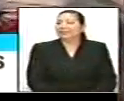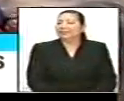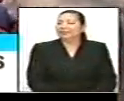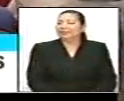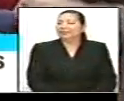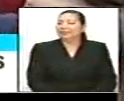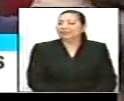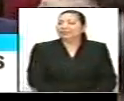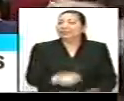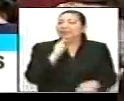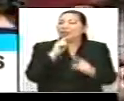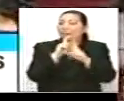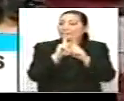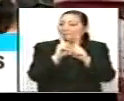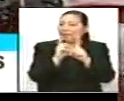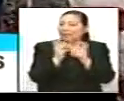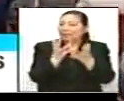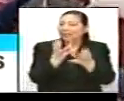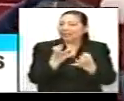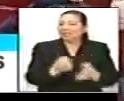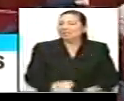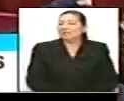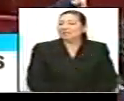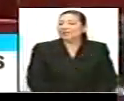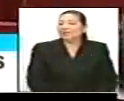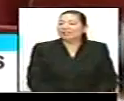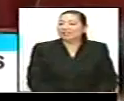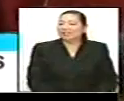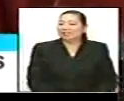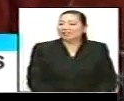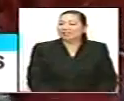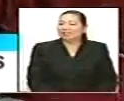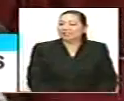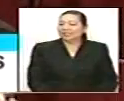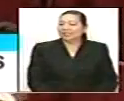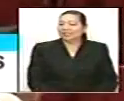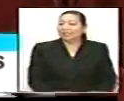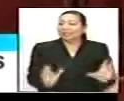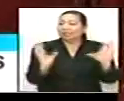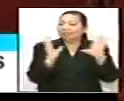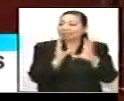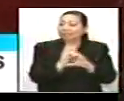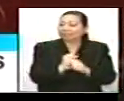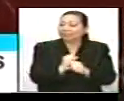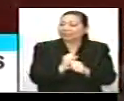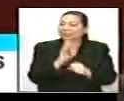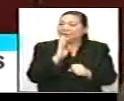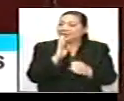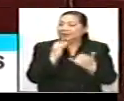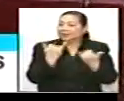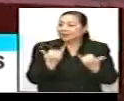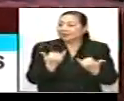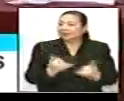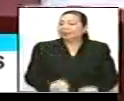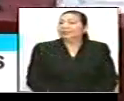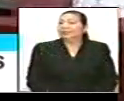Mientras van haciendo sus preguntas, solamente queremos hacer un resumen de lo vertido acá.